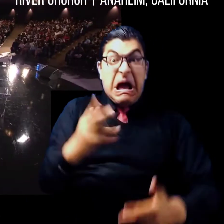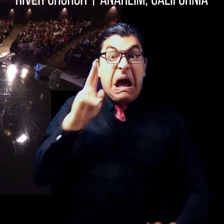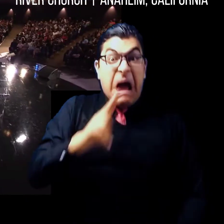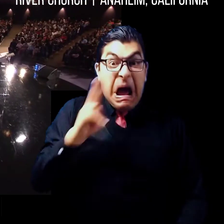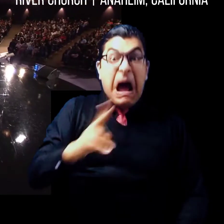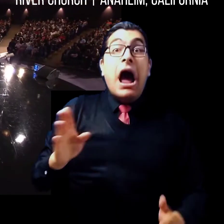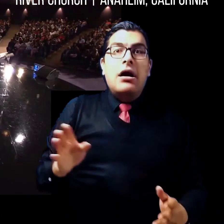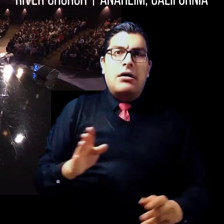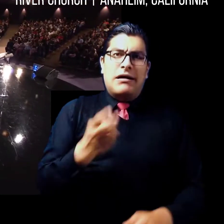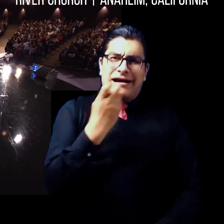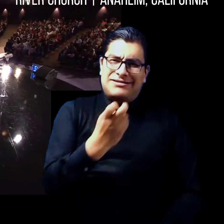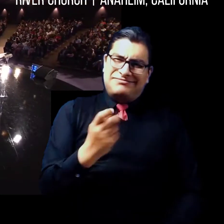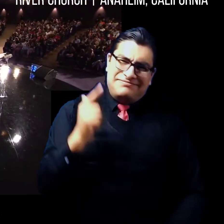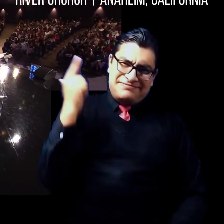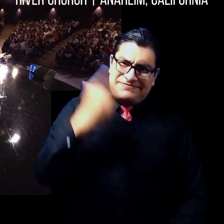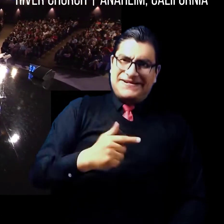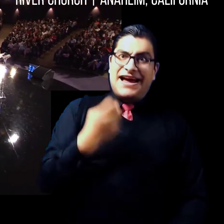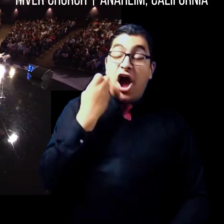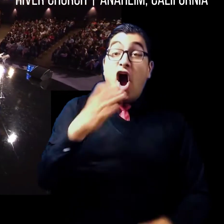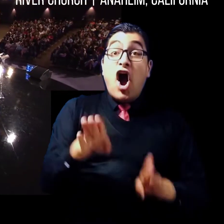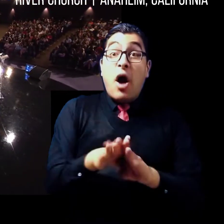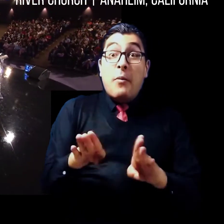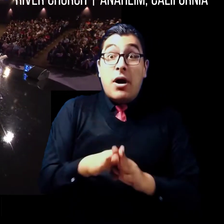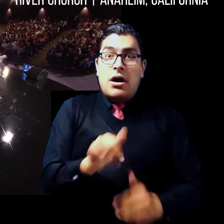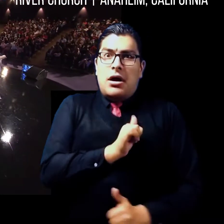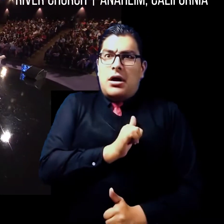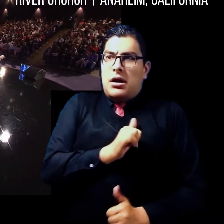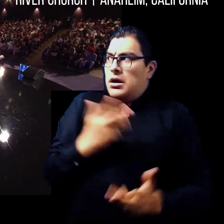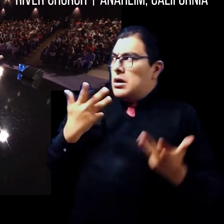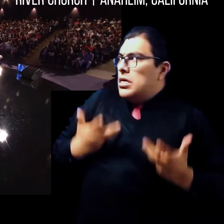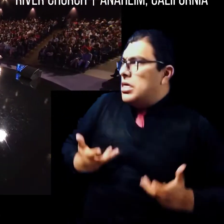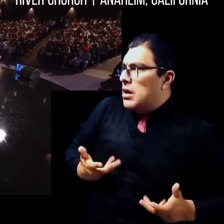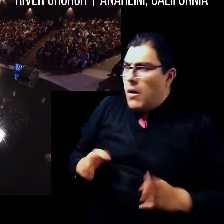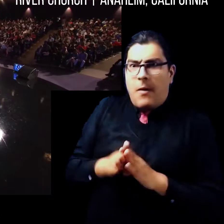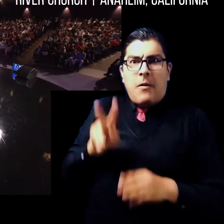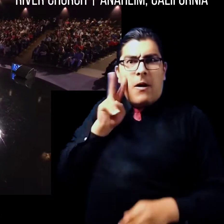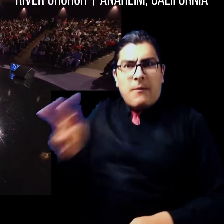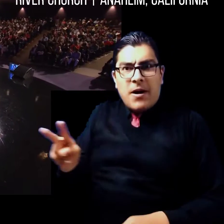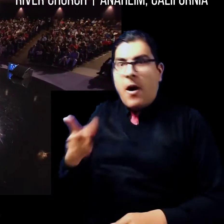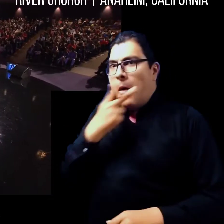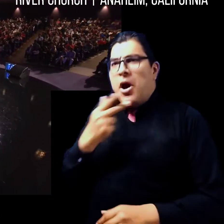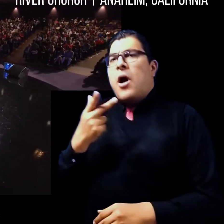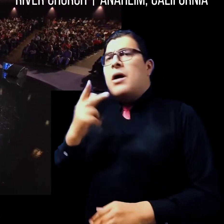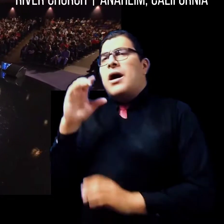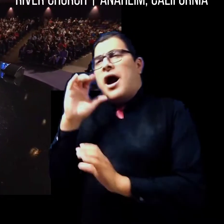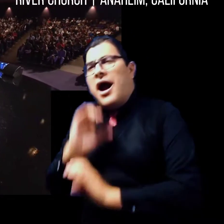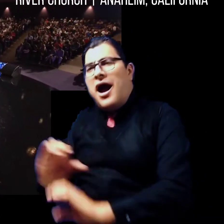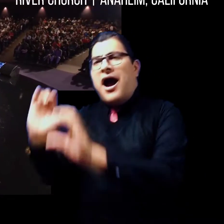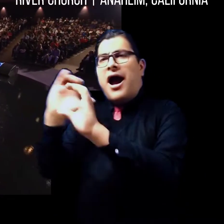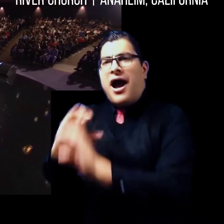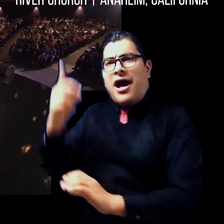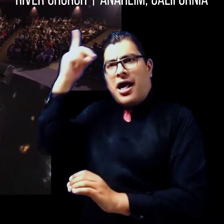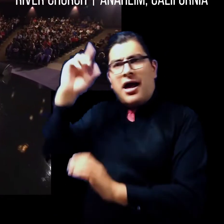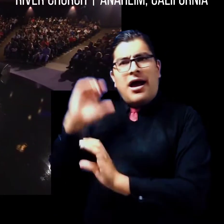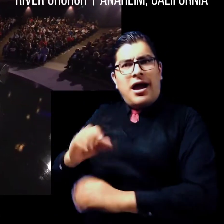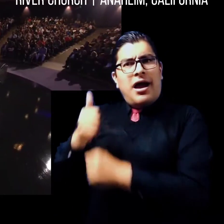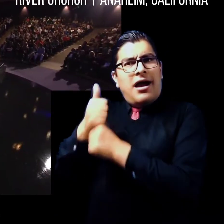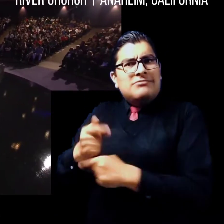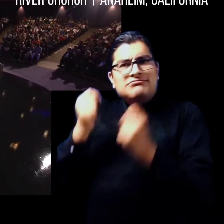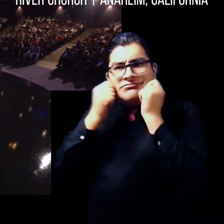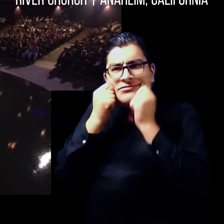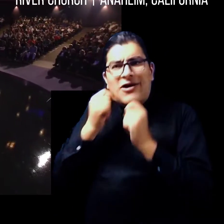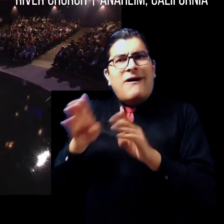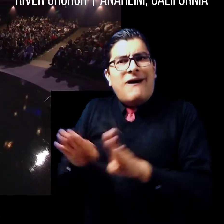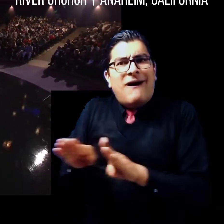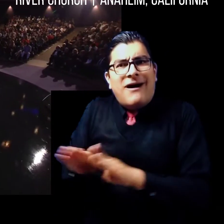Lo que le sorprende al centurión es una piedad, no solo que alaban a Dios en la oscuridad y en el fondo de la celda, sino cómo puede